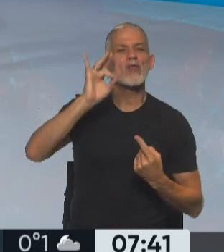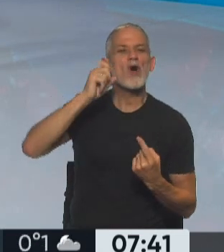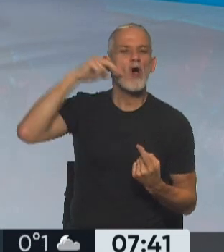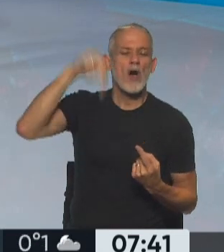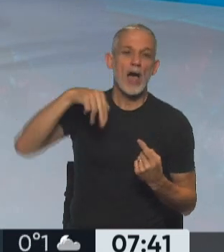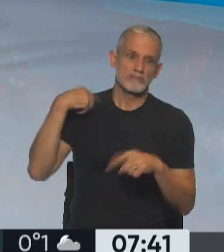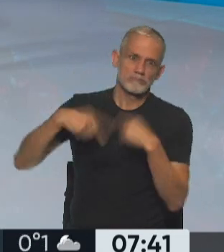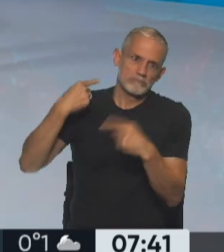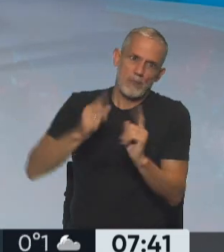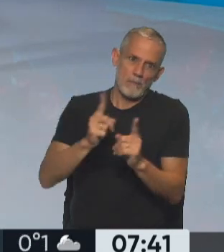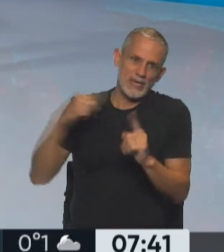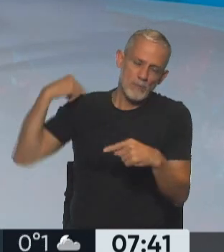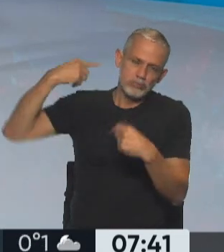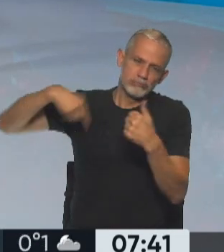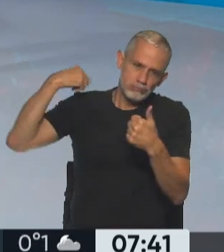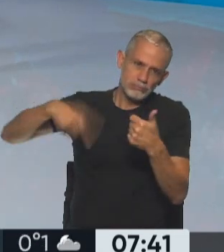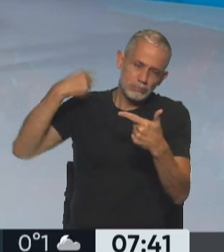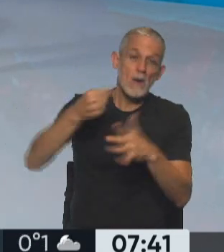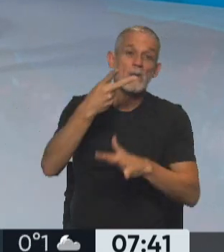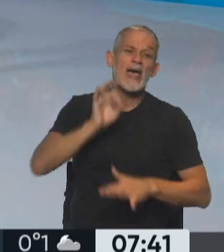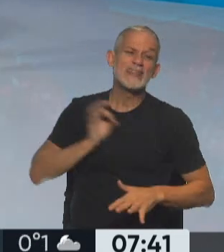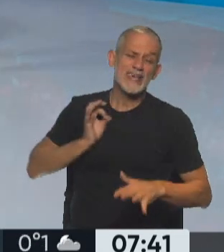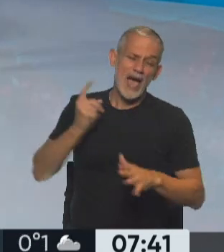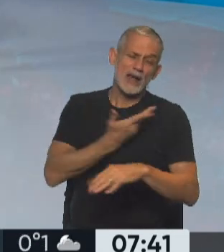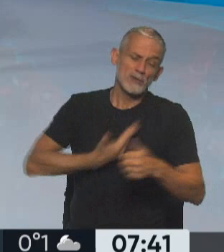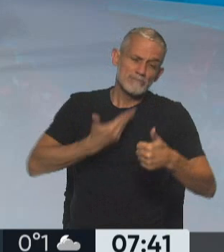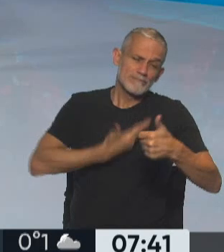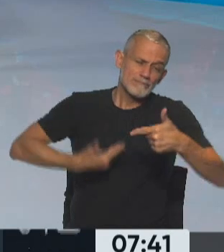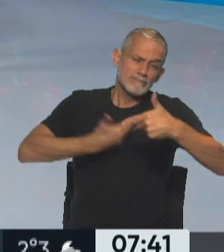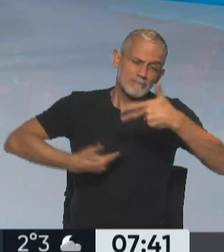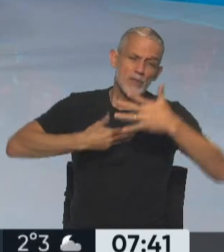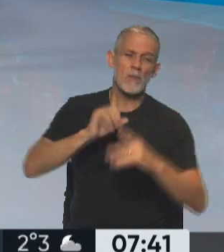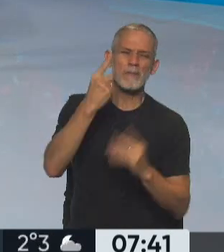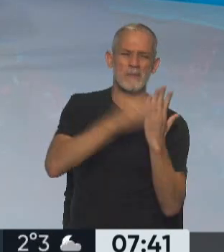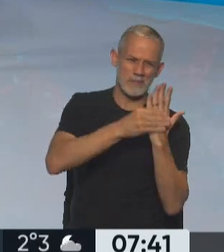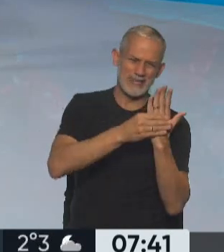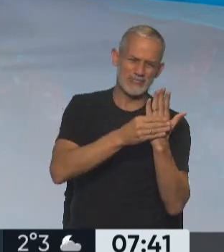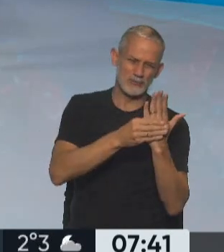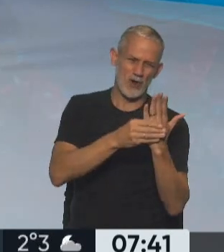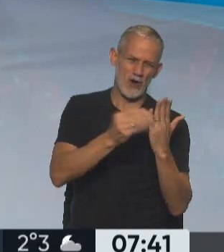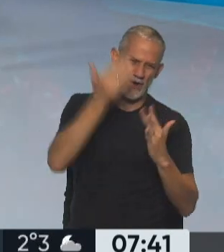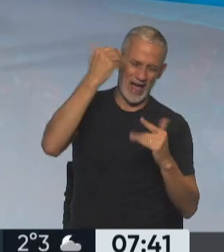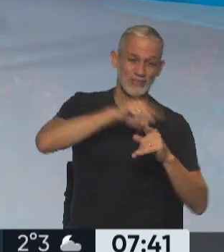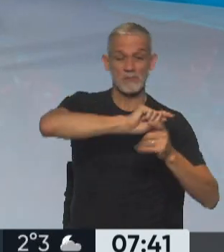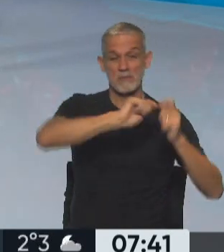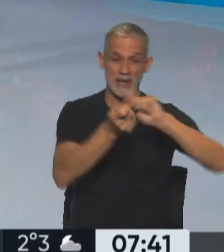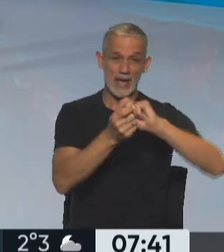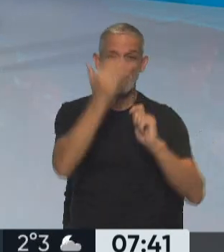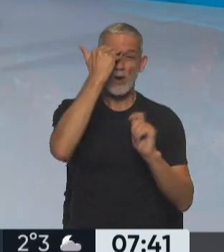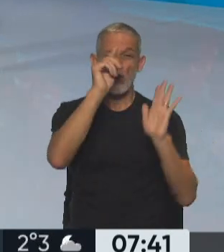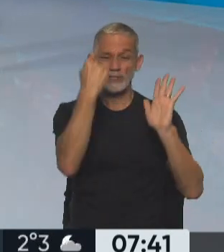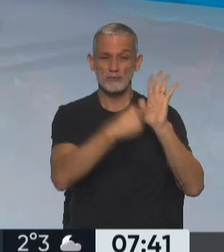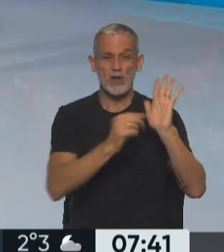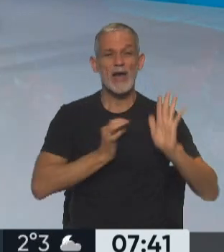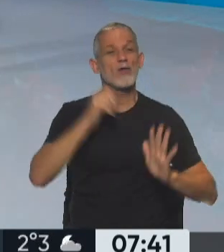actual presidente. Eterno, hace 20 años que gobierna, primero como primer ministro, después cambio de la constitución